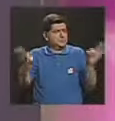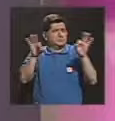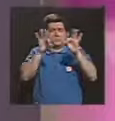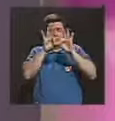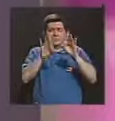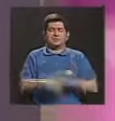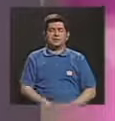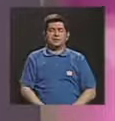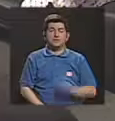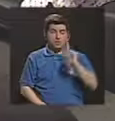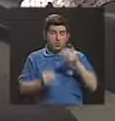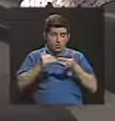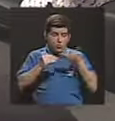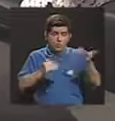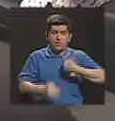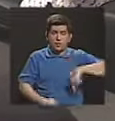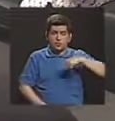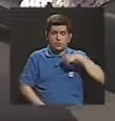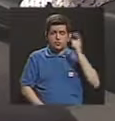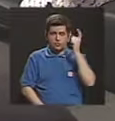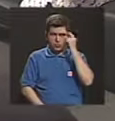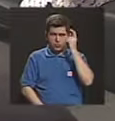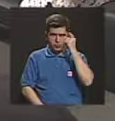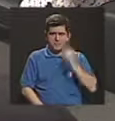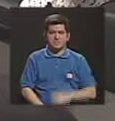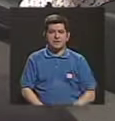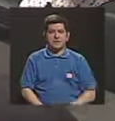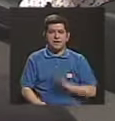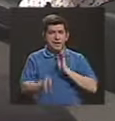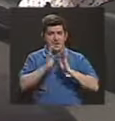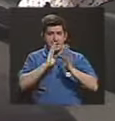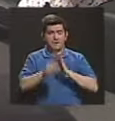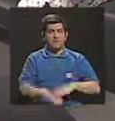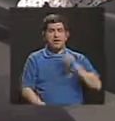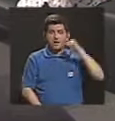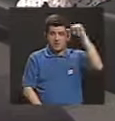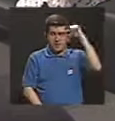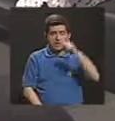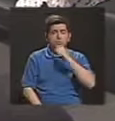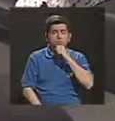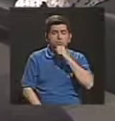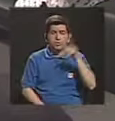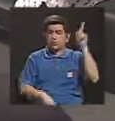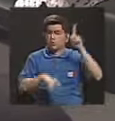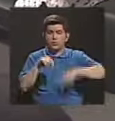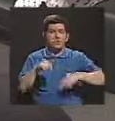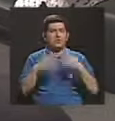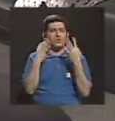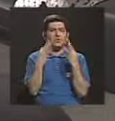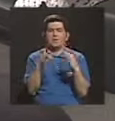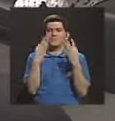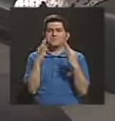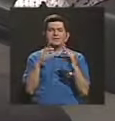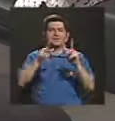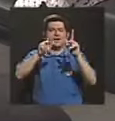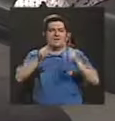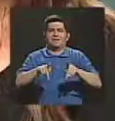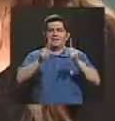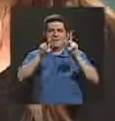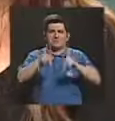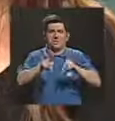Sí, pero uno de los factores que sí tenemos que considerar es que cuando estamos hablando de adultos mayores, no podemos pretender que las